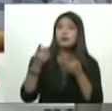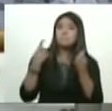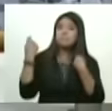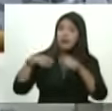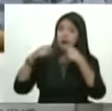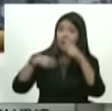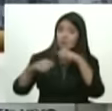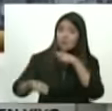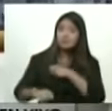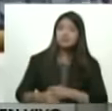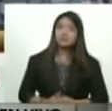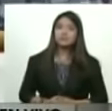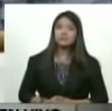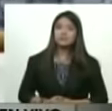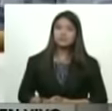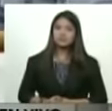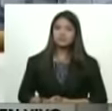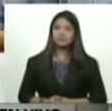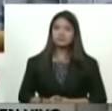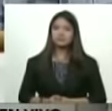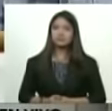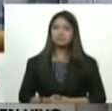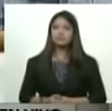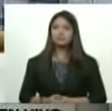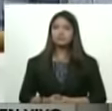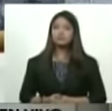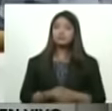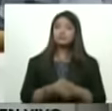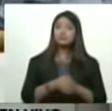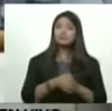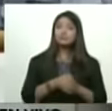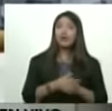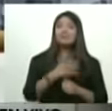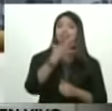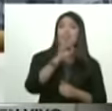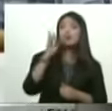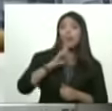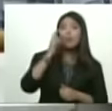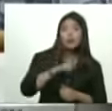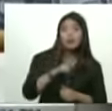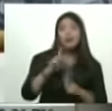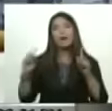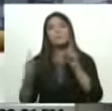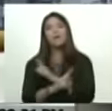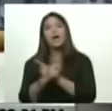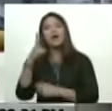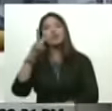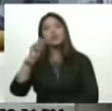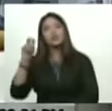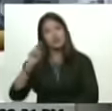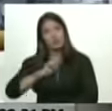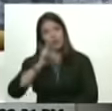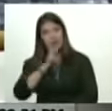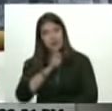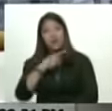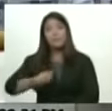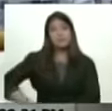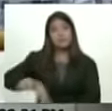exportación, pasar del tipo de cambio SICAD 2 al SIMADI, y fue aprobada por el primer